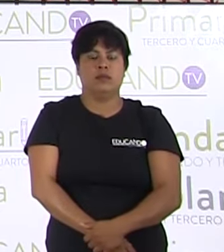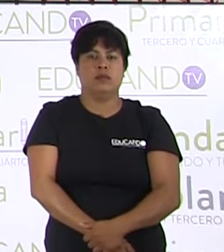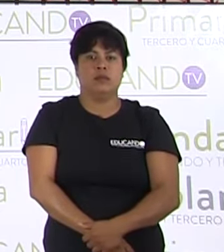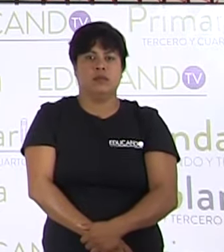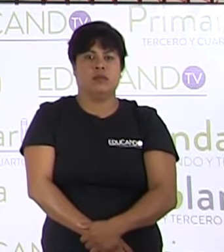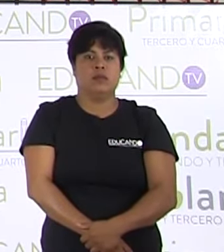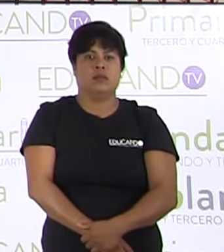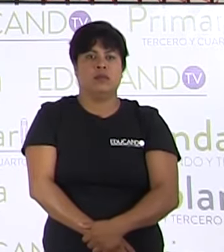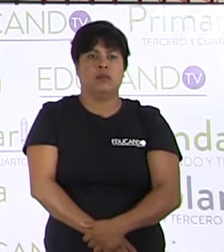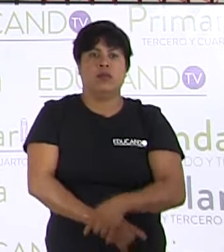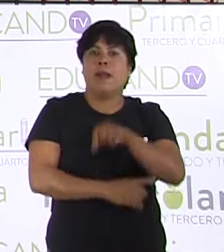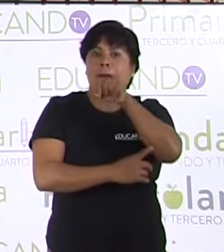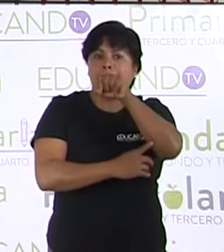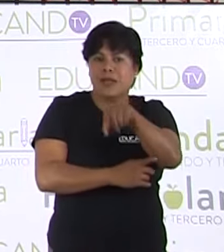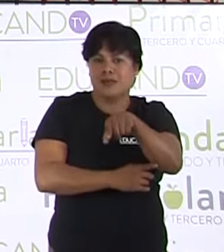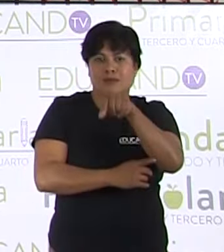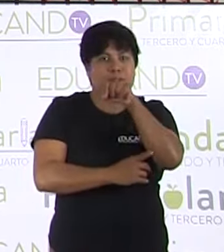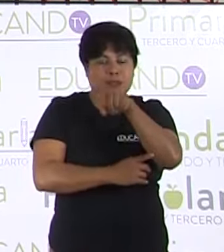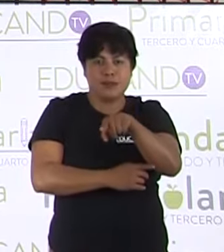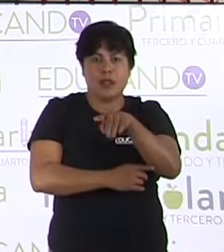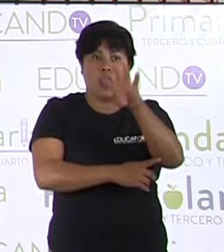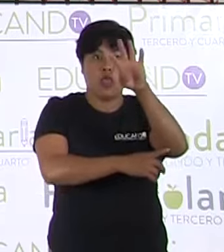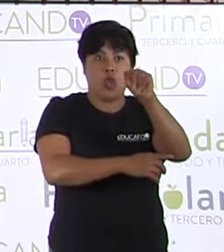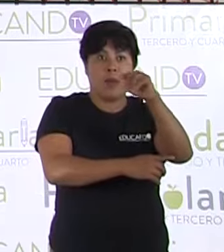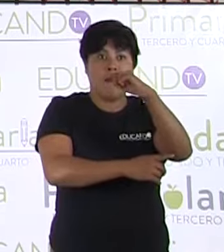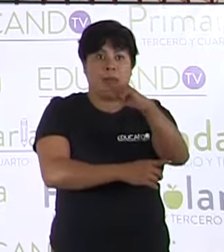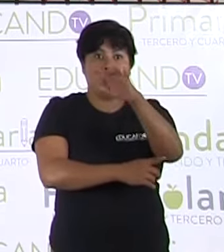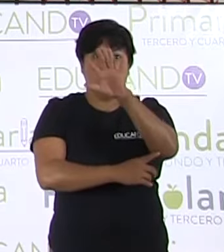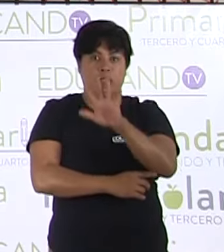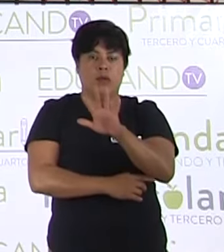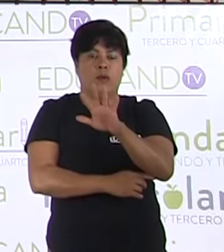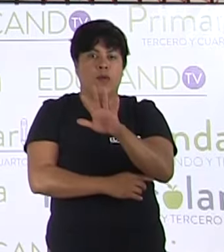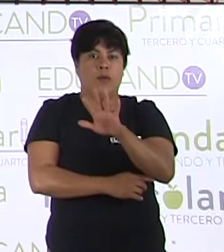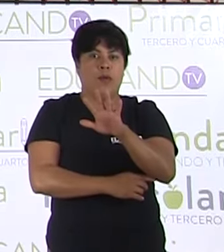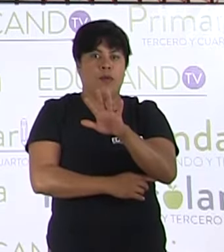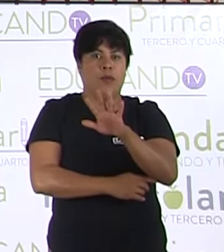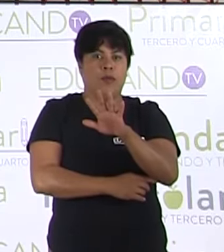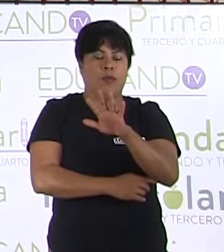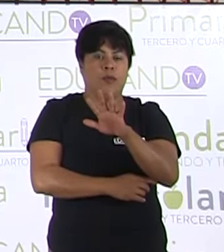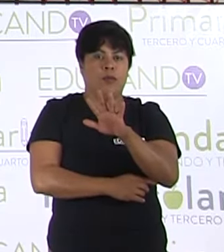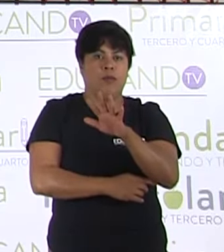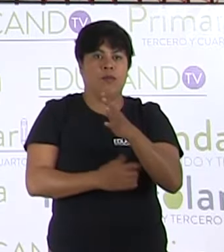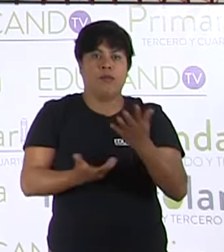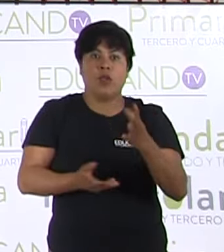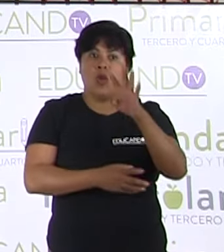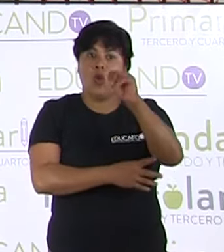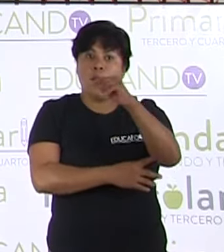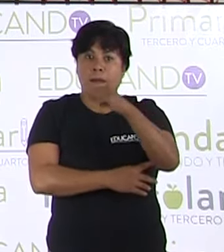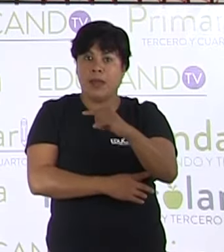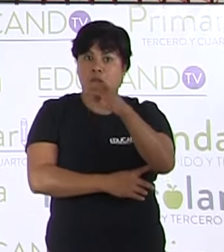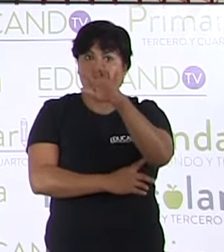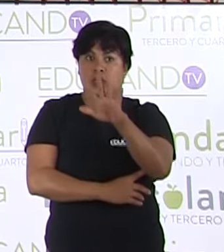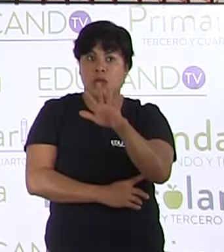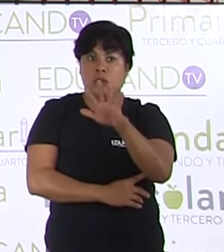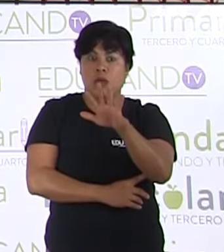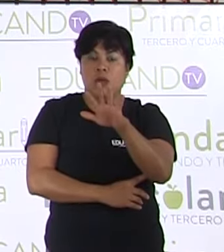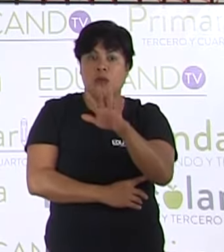5 lo mismo 9 - 5 9 -